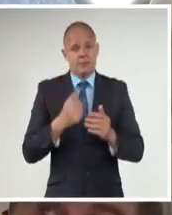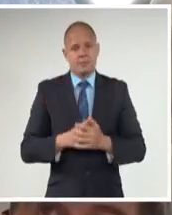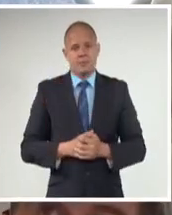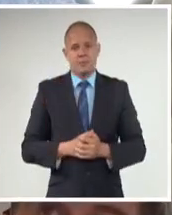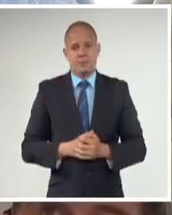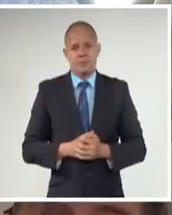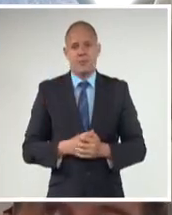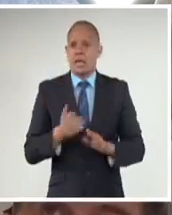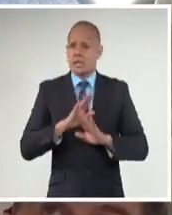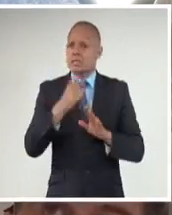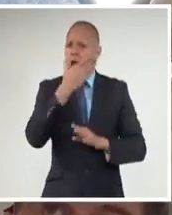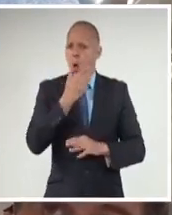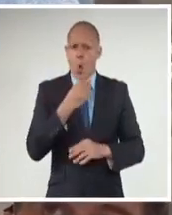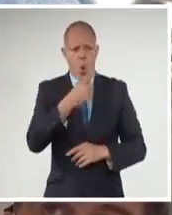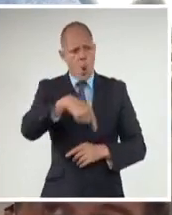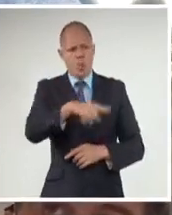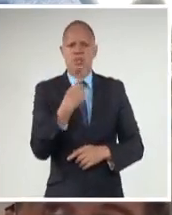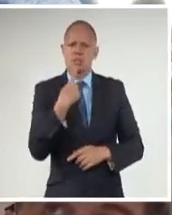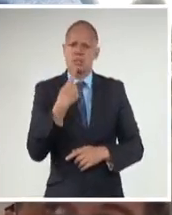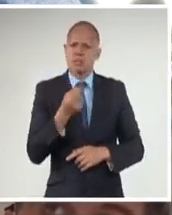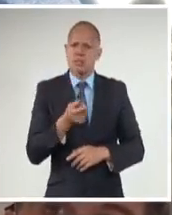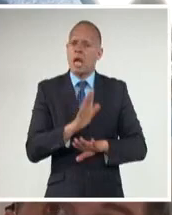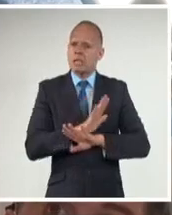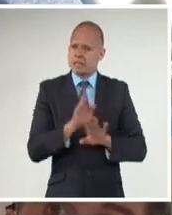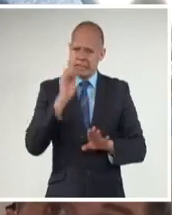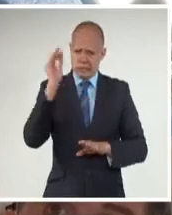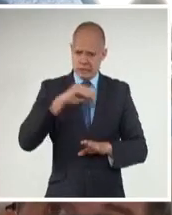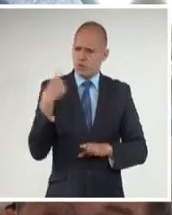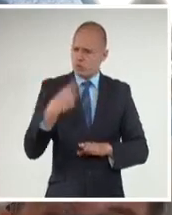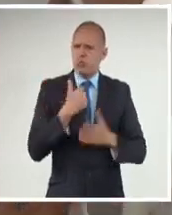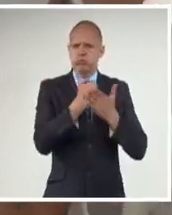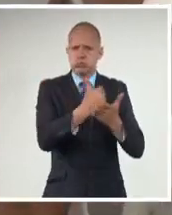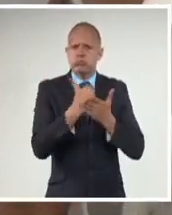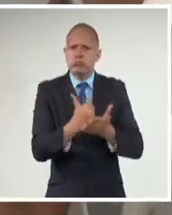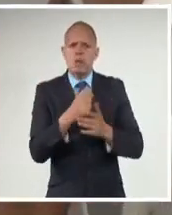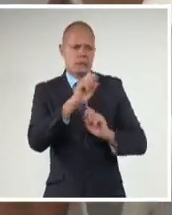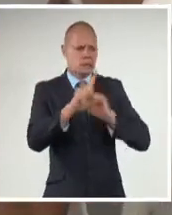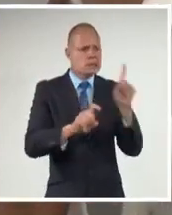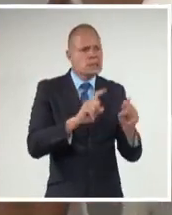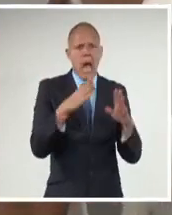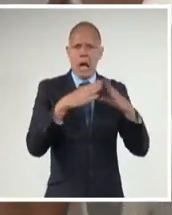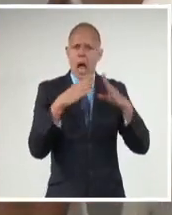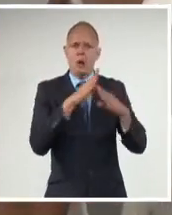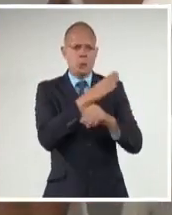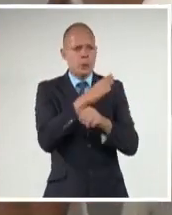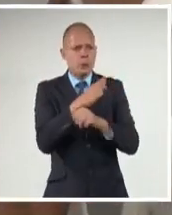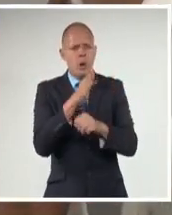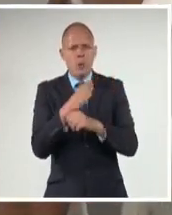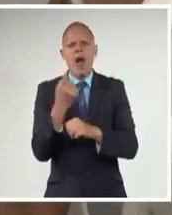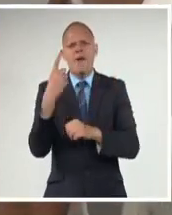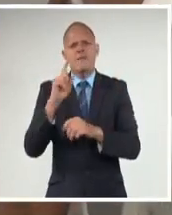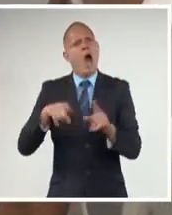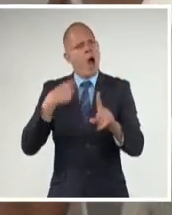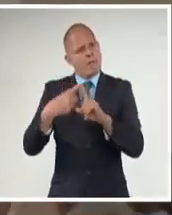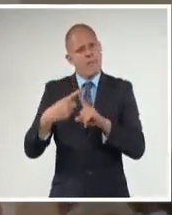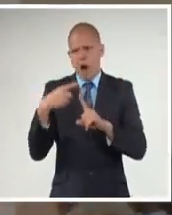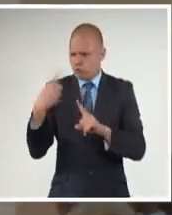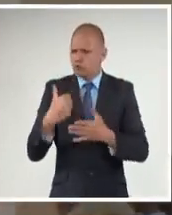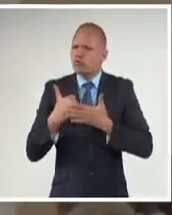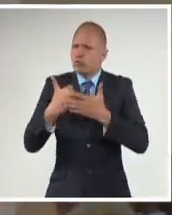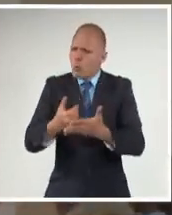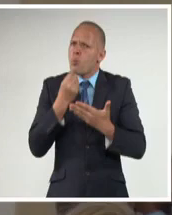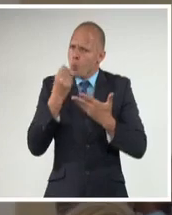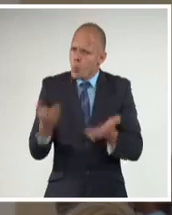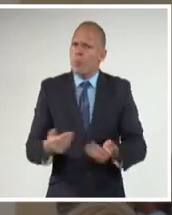Los estudiantes solicitaron que, además de su labor en la pesquisa, puedan insertarse en otras tareas y en la batalla contra la